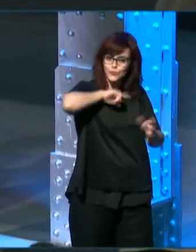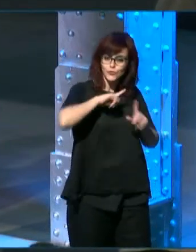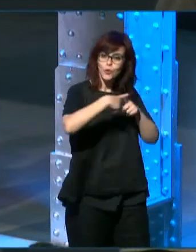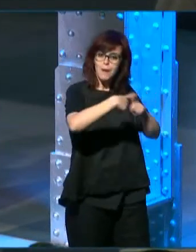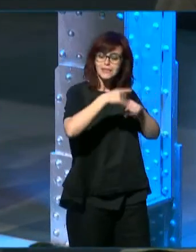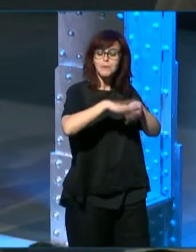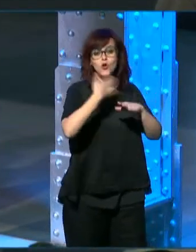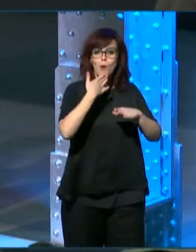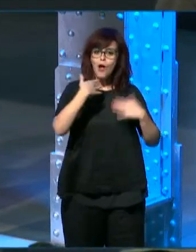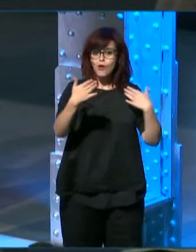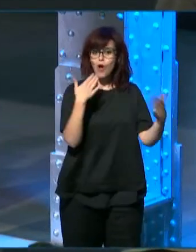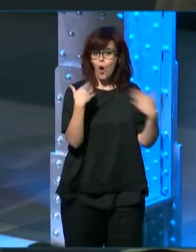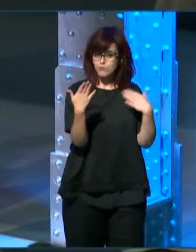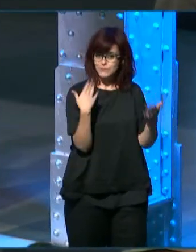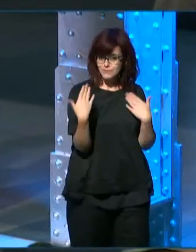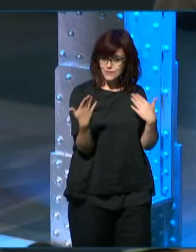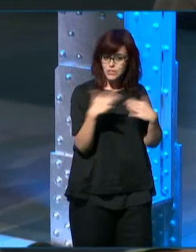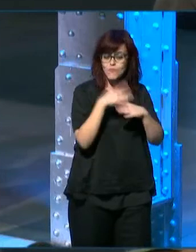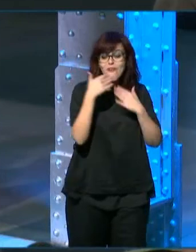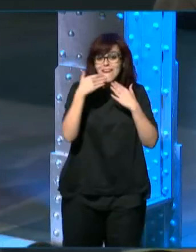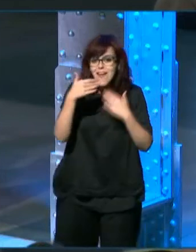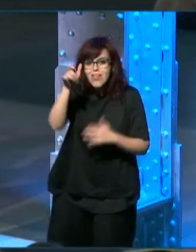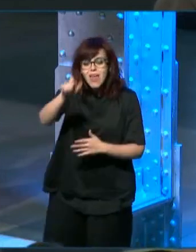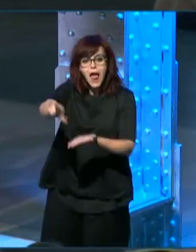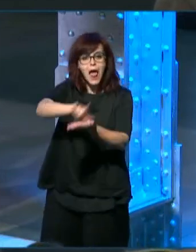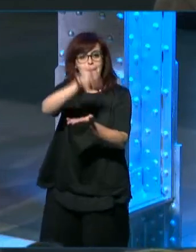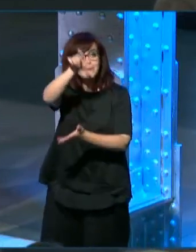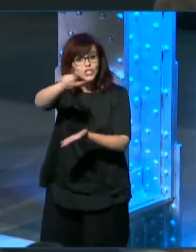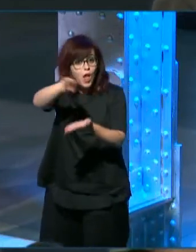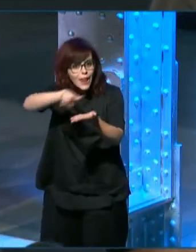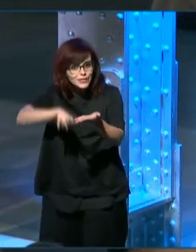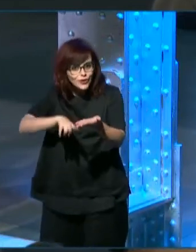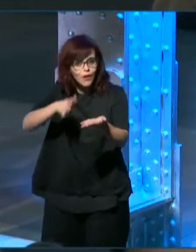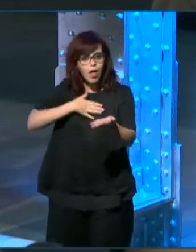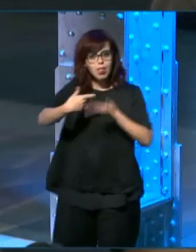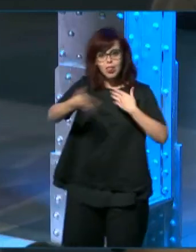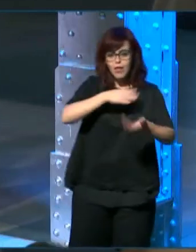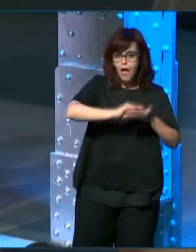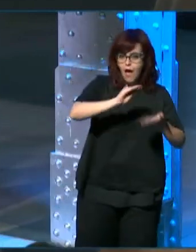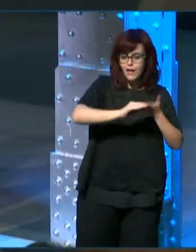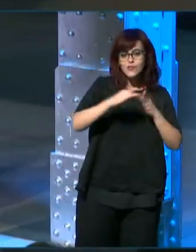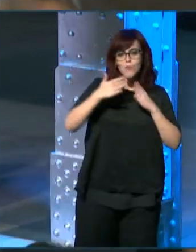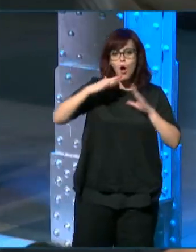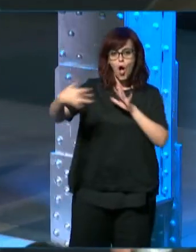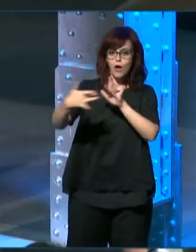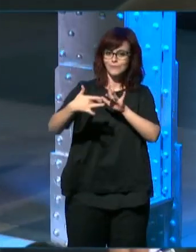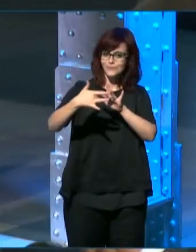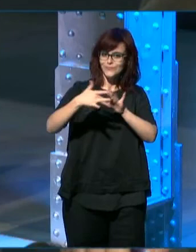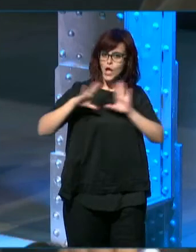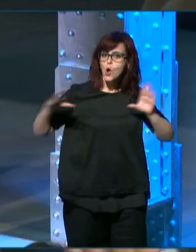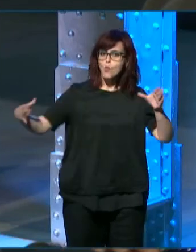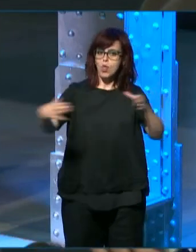una conversación con los lectores y crear algún tipo de comunidad. Eso es lo que yo